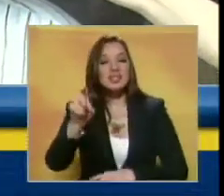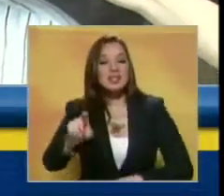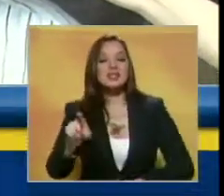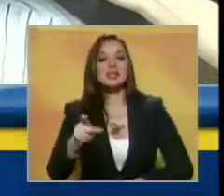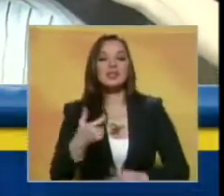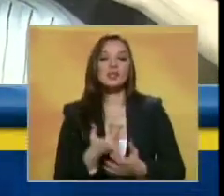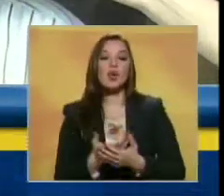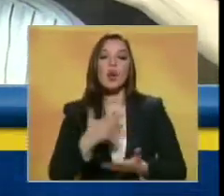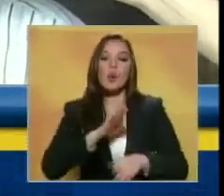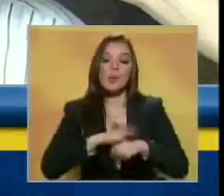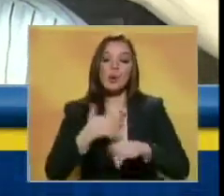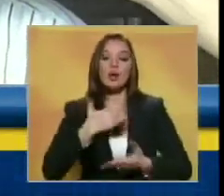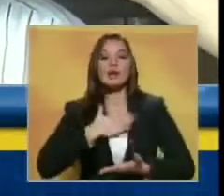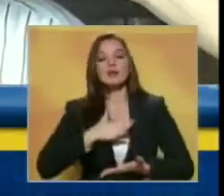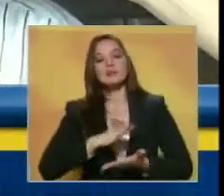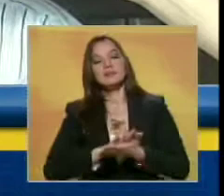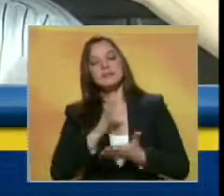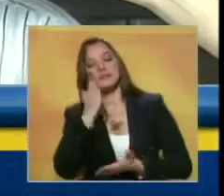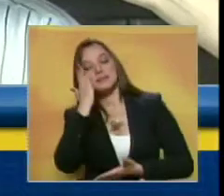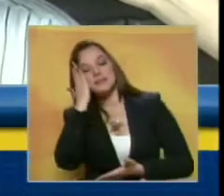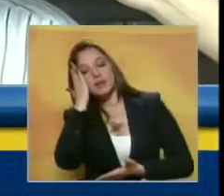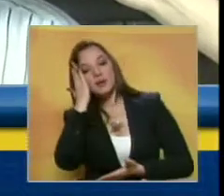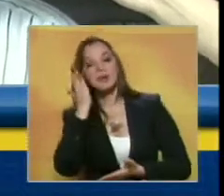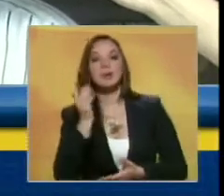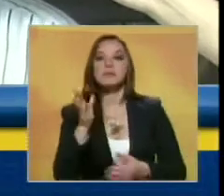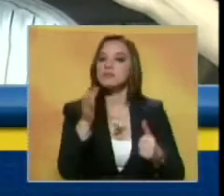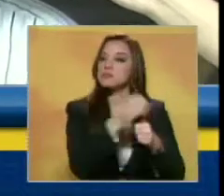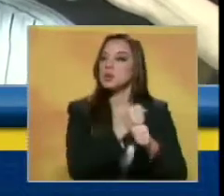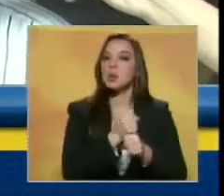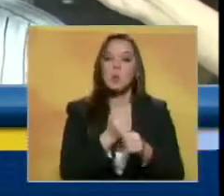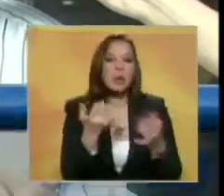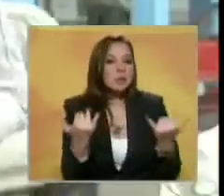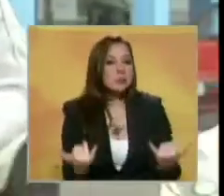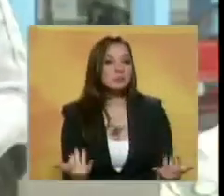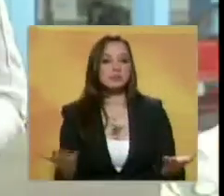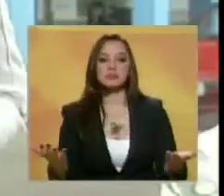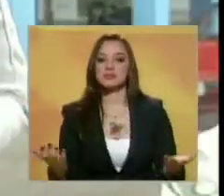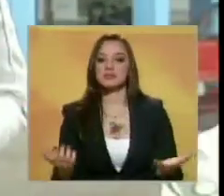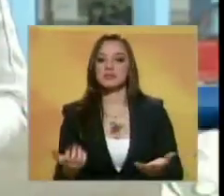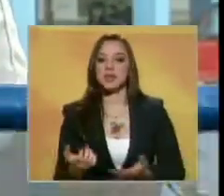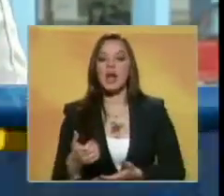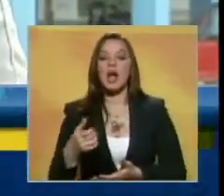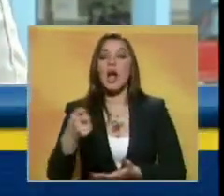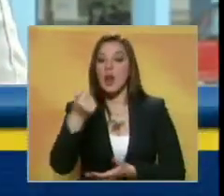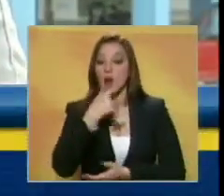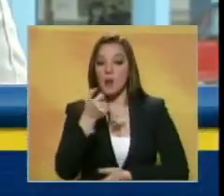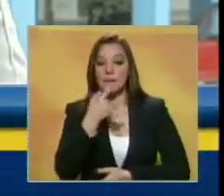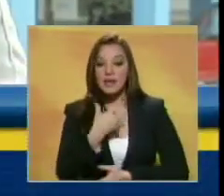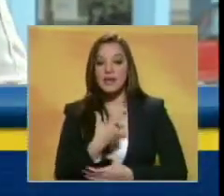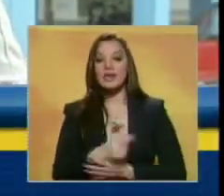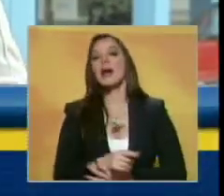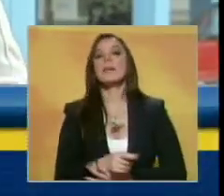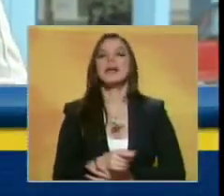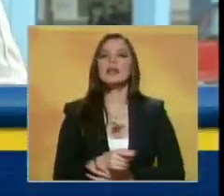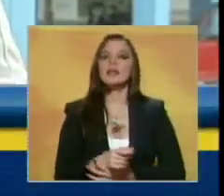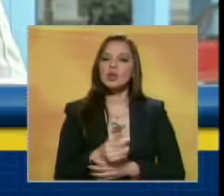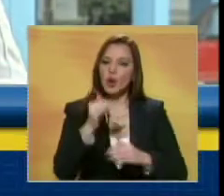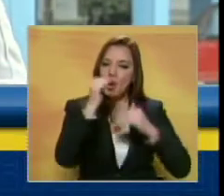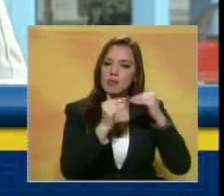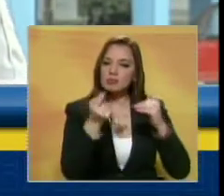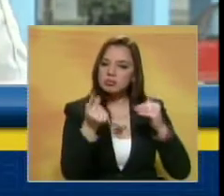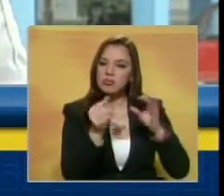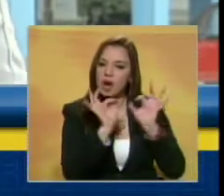un tranquilizante para dormir. No se consigue en los actuales momentos. Los medicamentos regulados, así como aquellos utilizados para